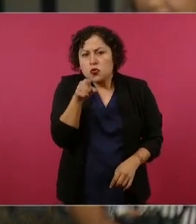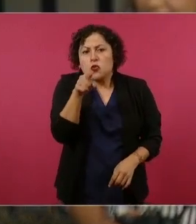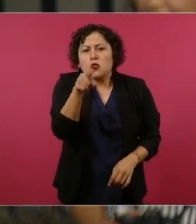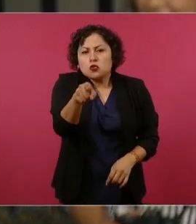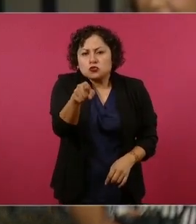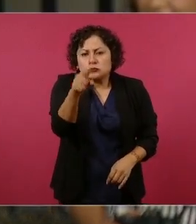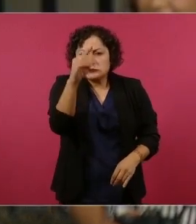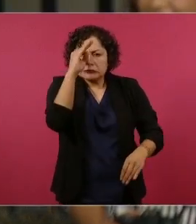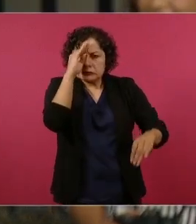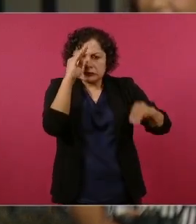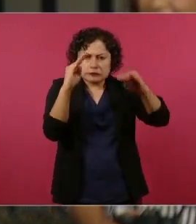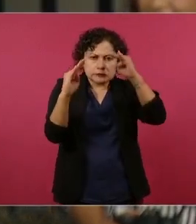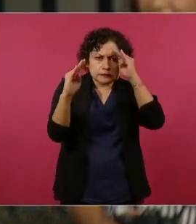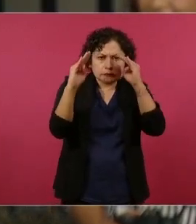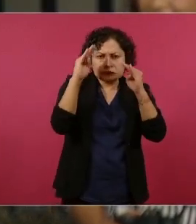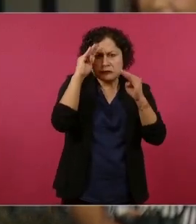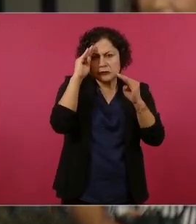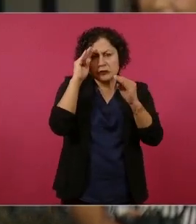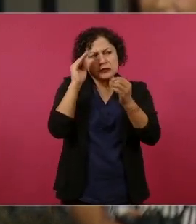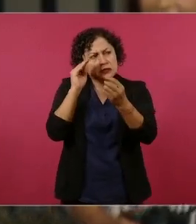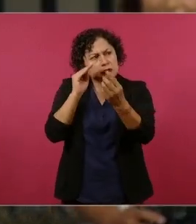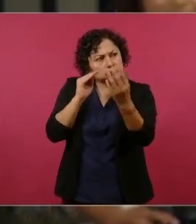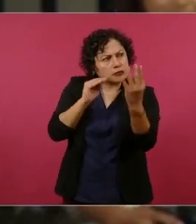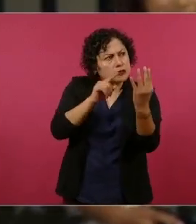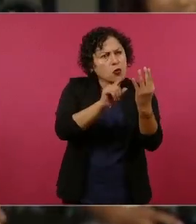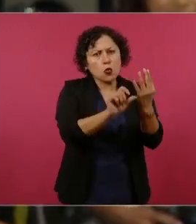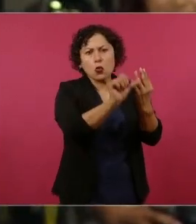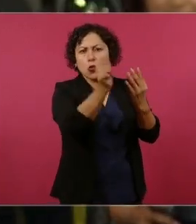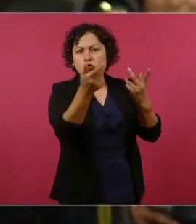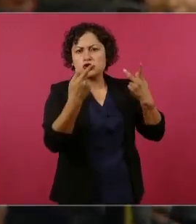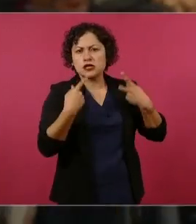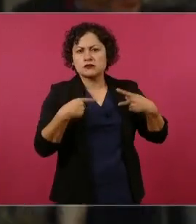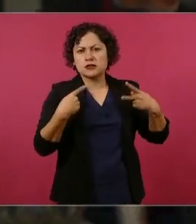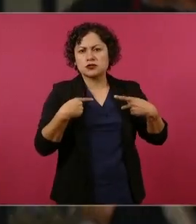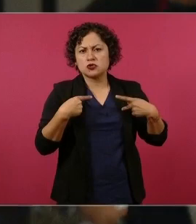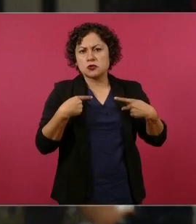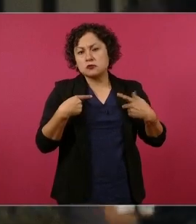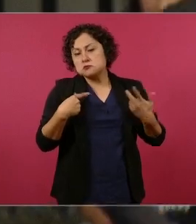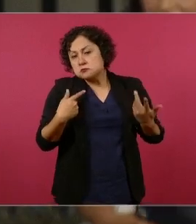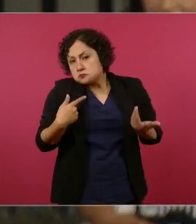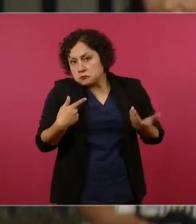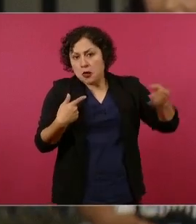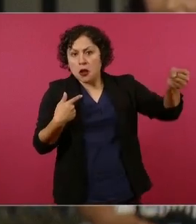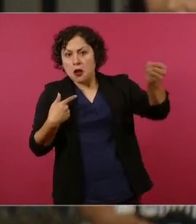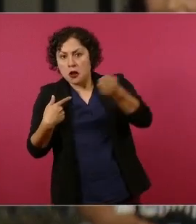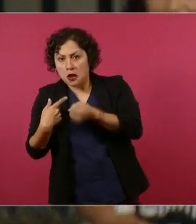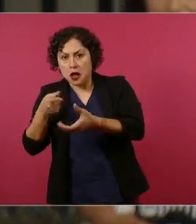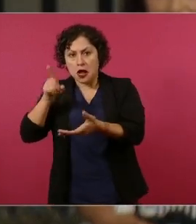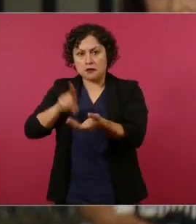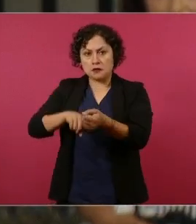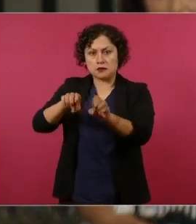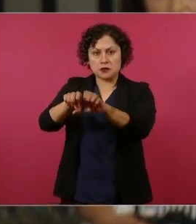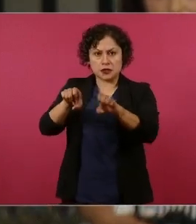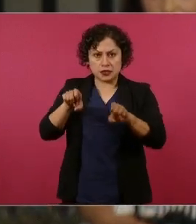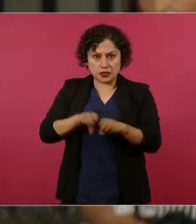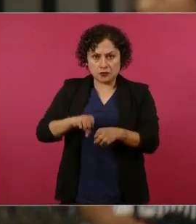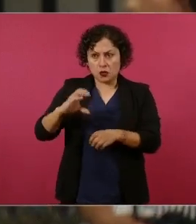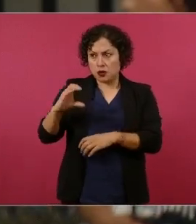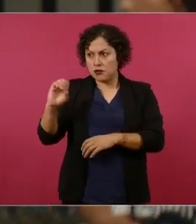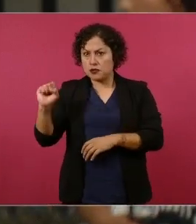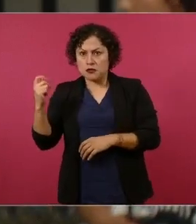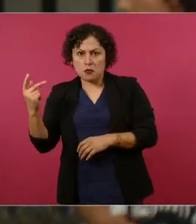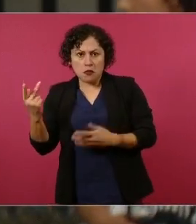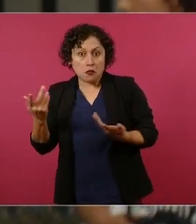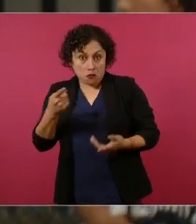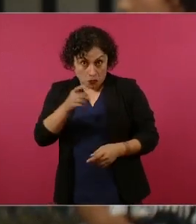que crean podrían formar parte de la siguiente administración? Pensando en que ha destacado en muchas ocasiones que